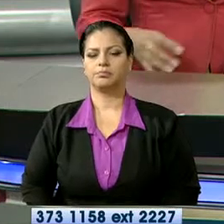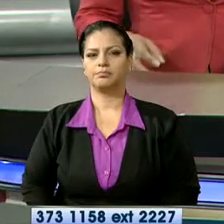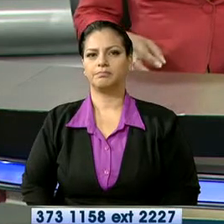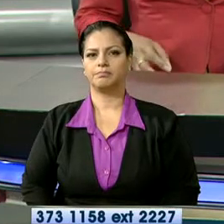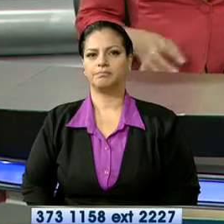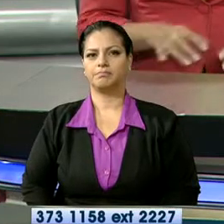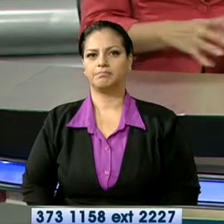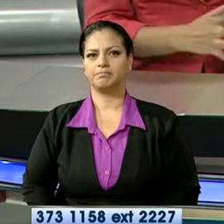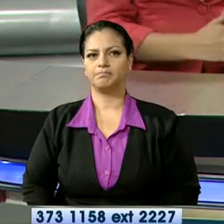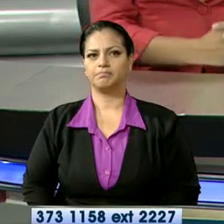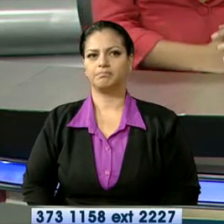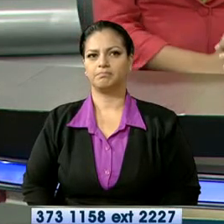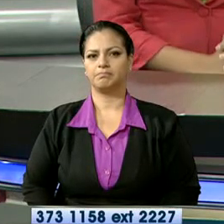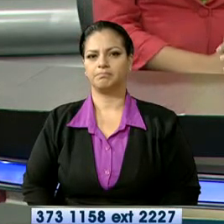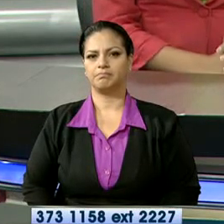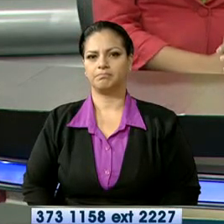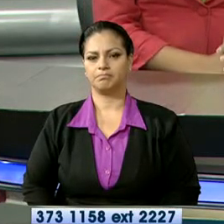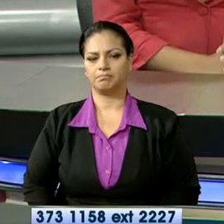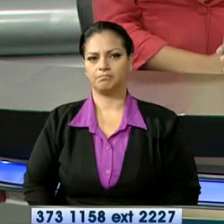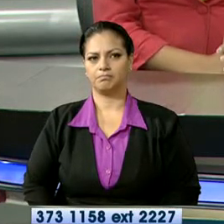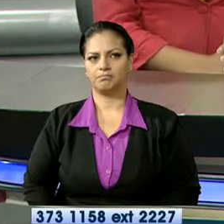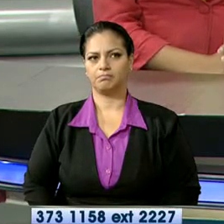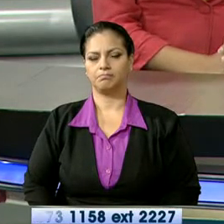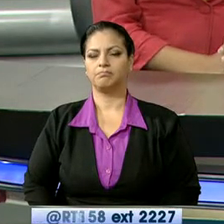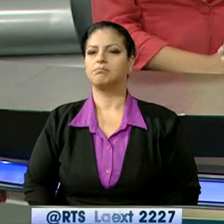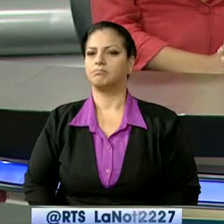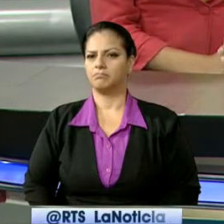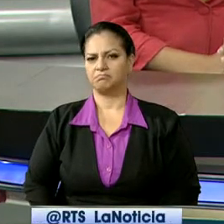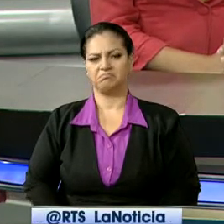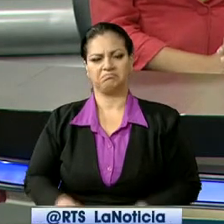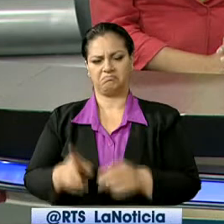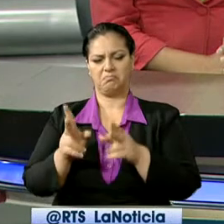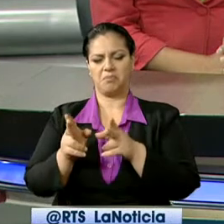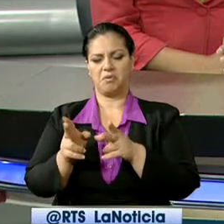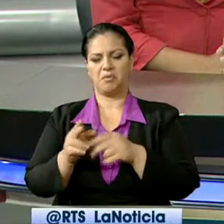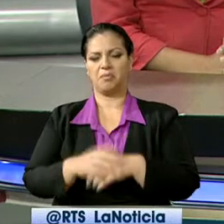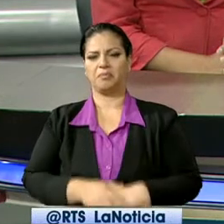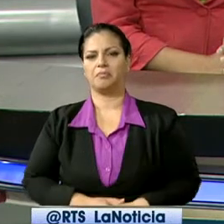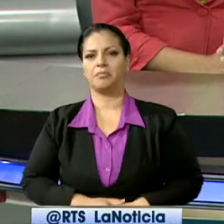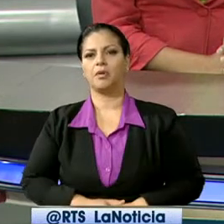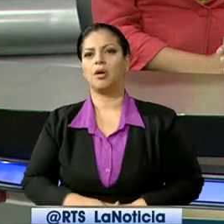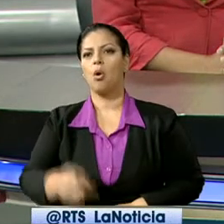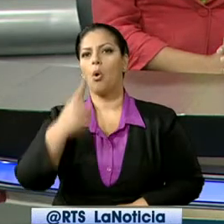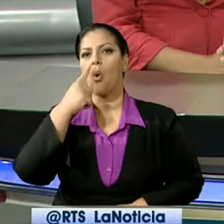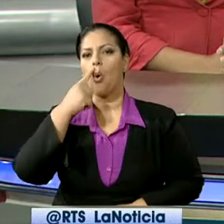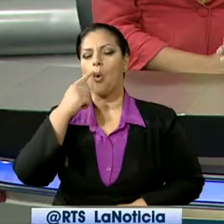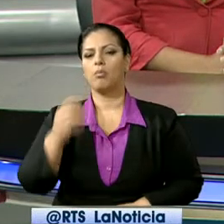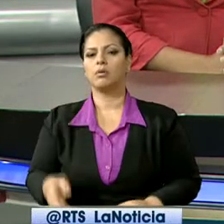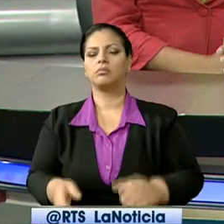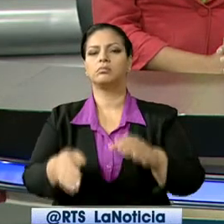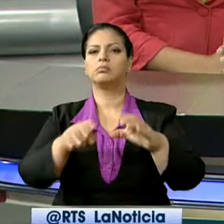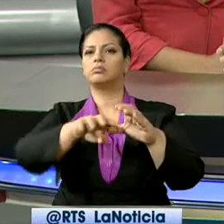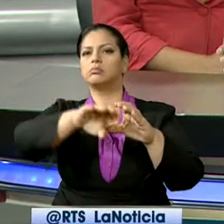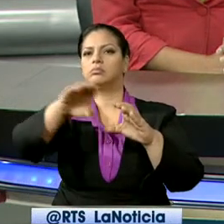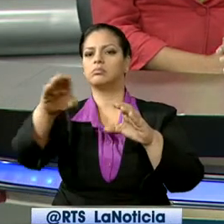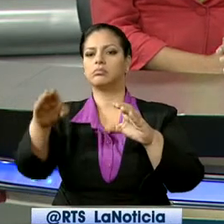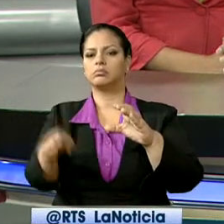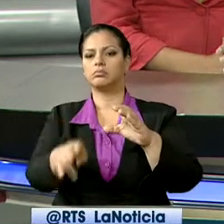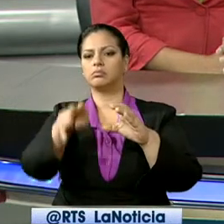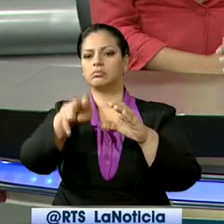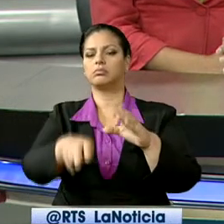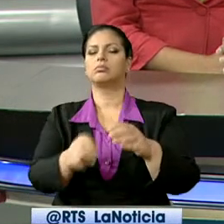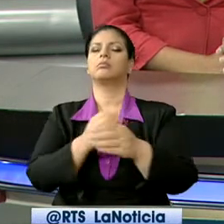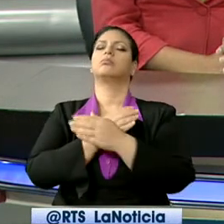Bueno, el mismo tema. Los restos del hombre que murió atropellado por un alimentador de la Metrovía están siendo velados como un acto de